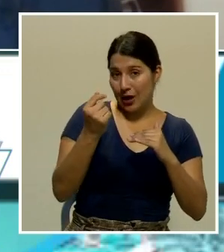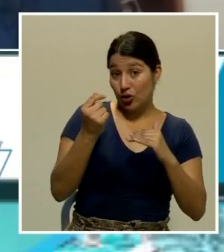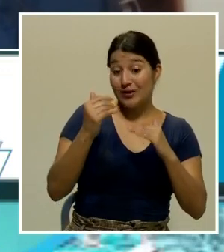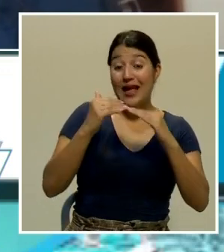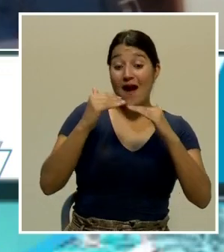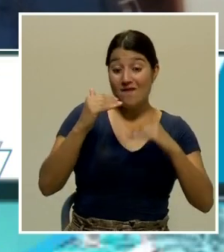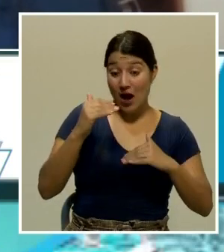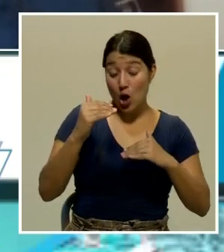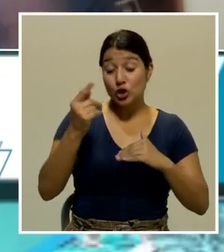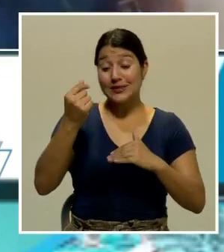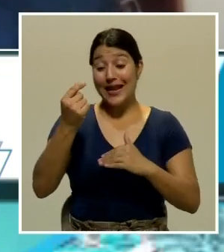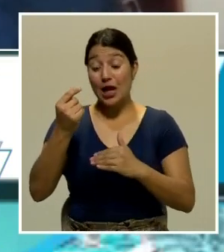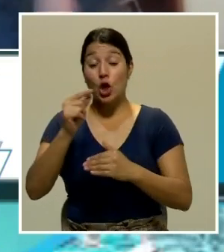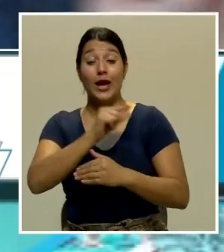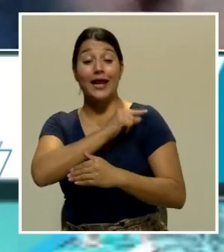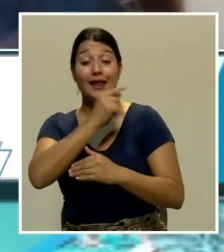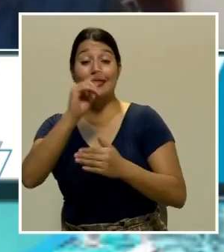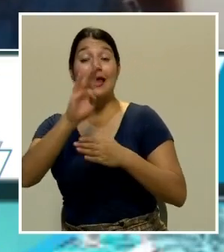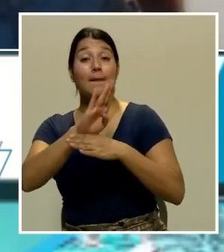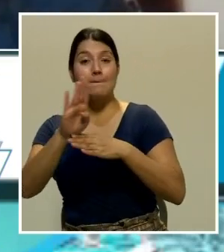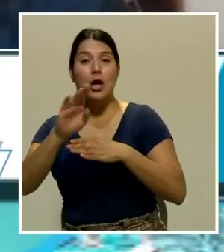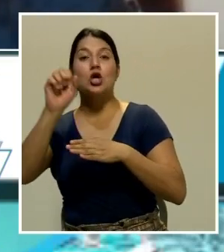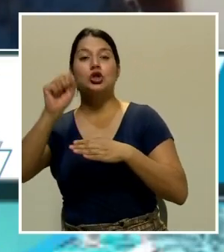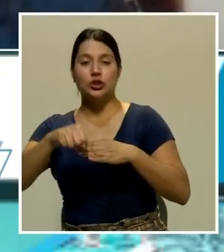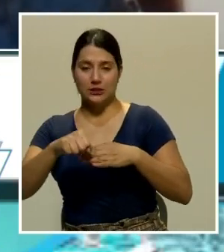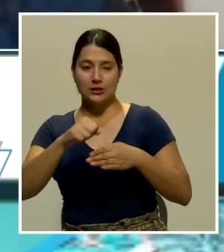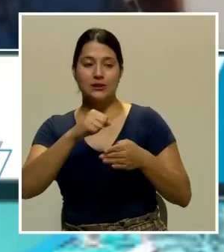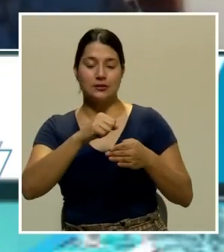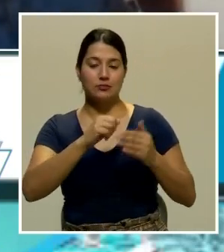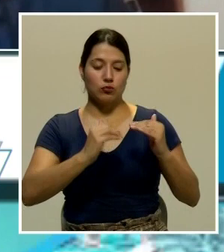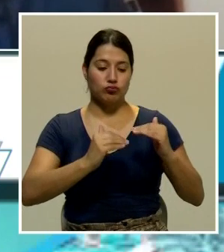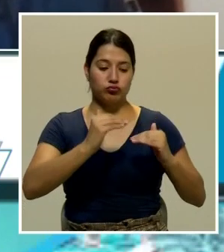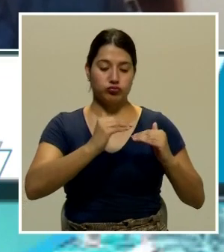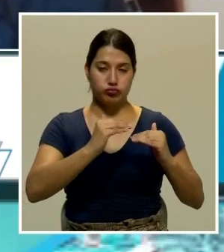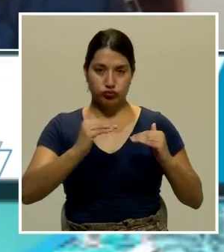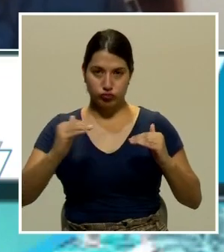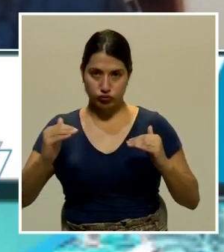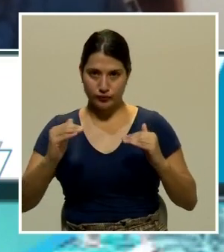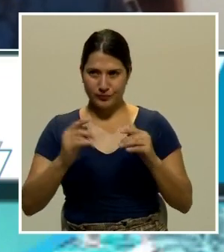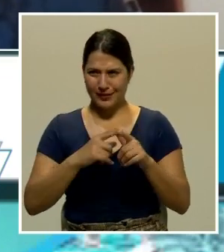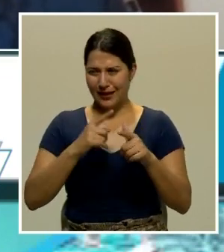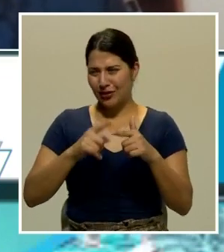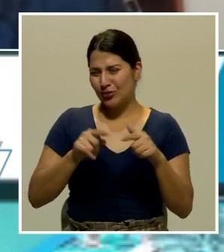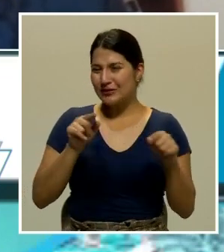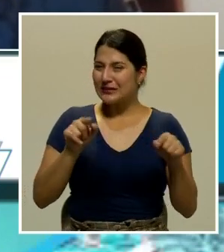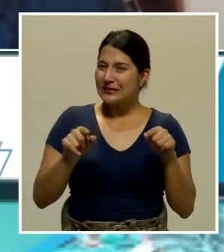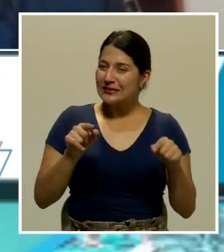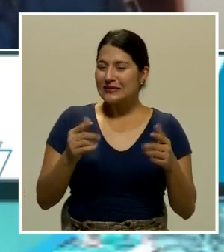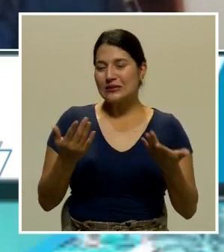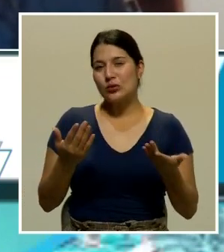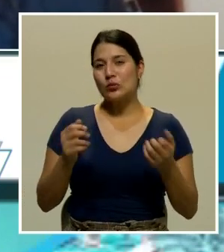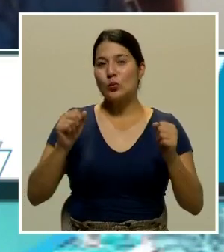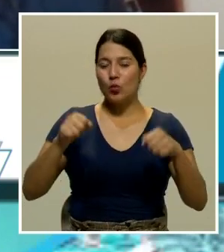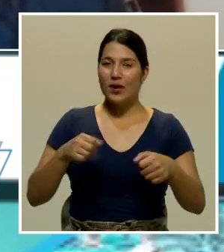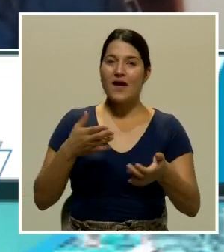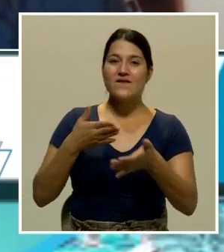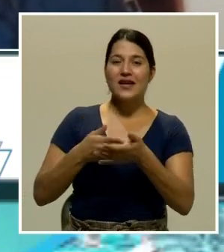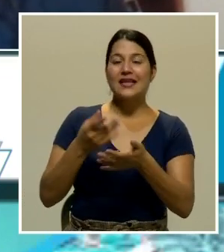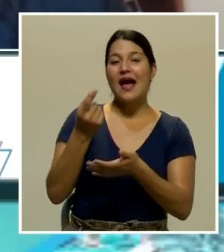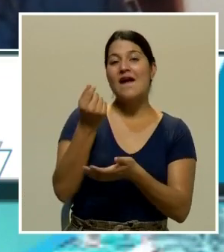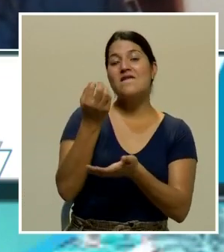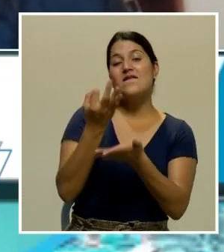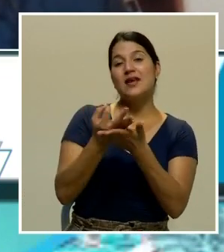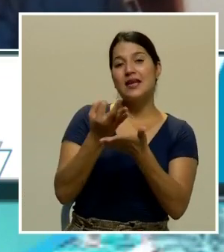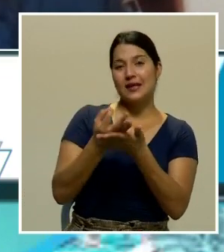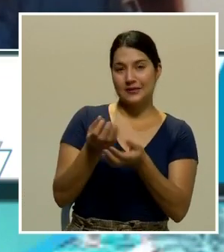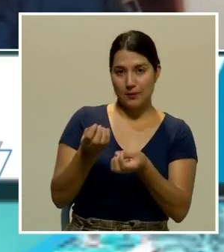dos personas y que tiene ninguna implicación práctica sobre el tema de las finanzas públicas. Y aquí lo que se anda